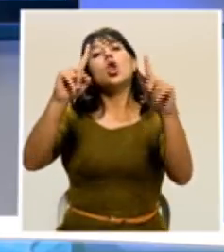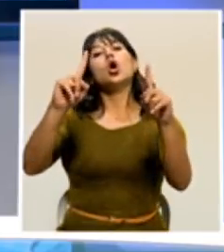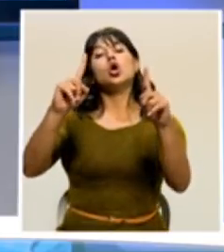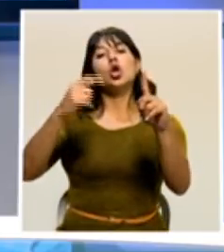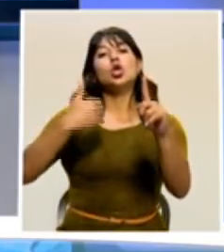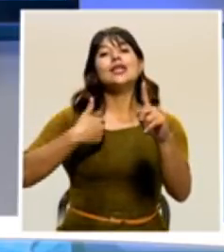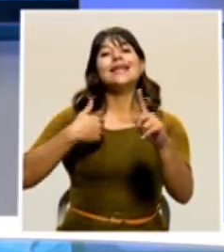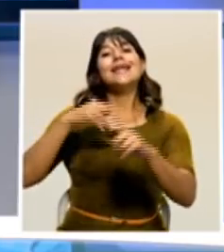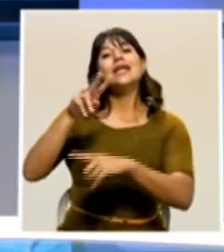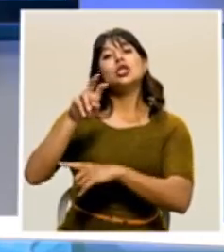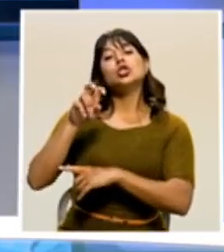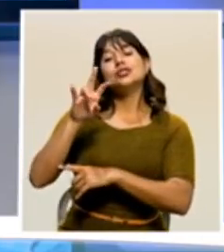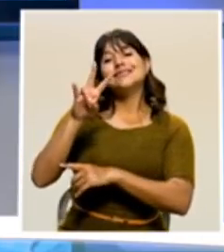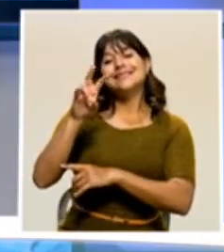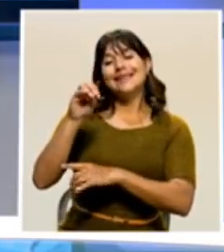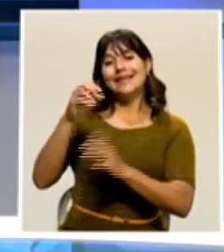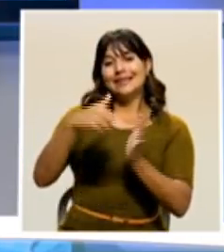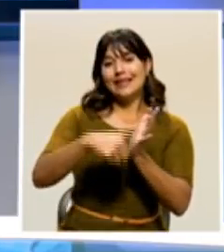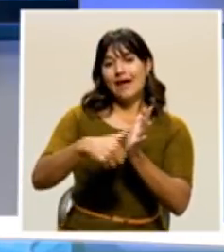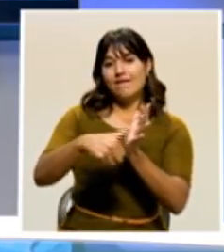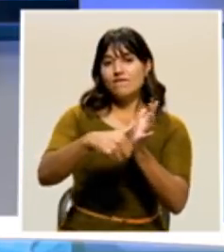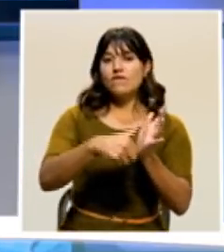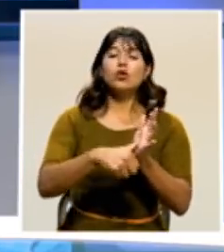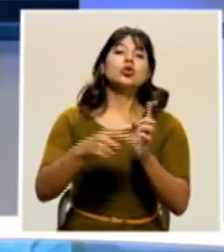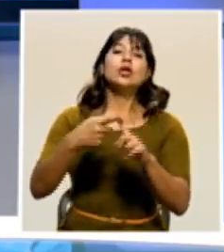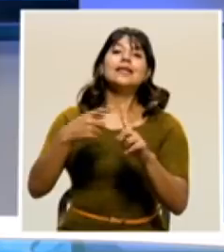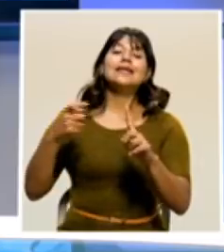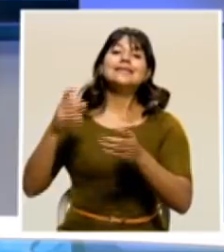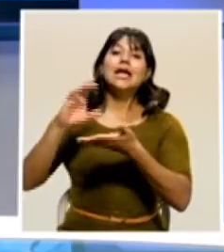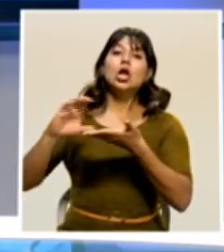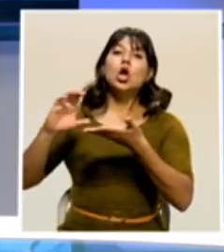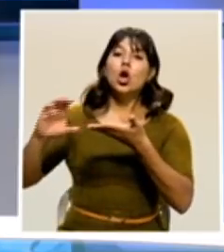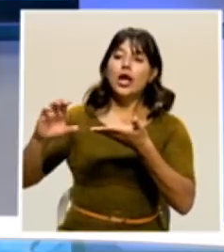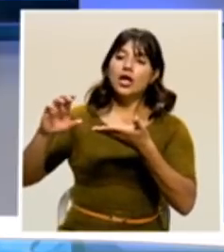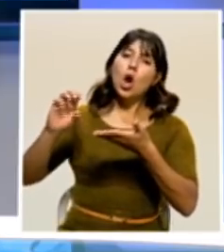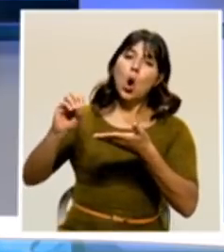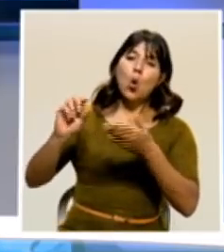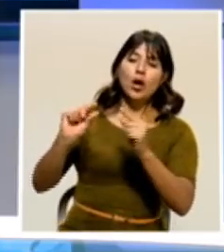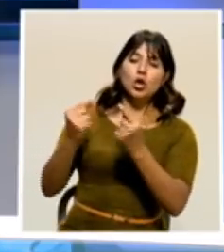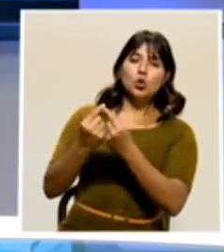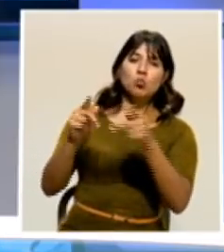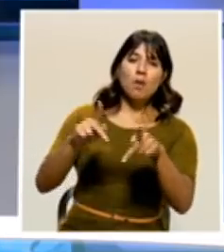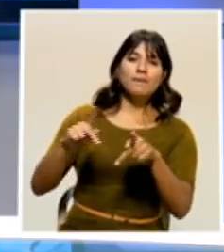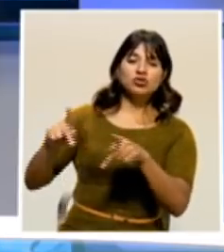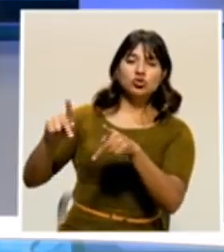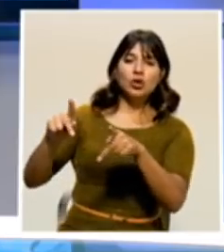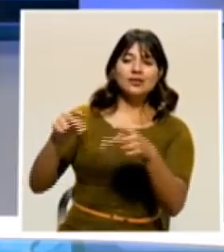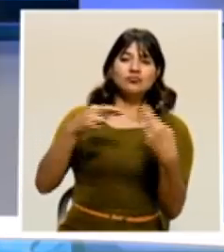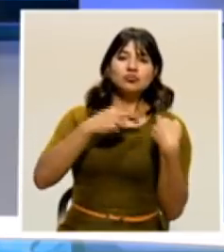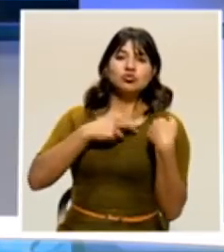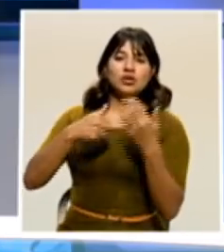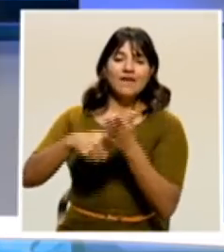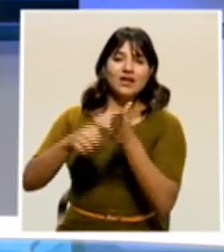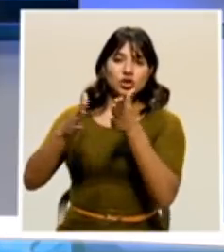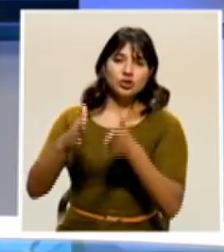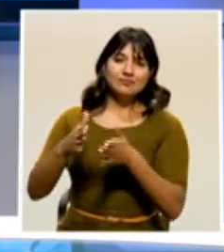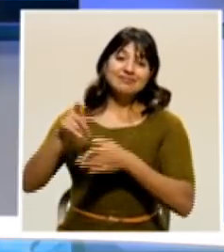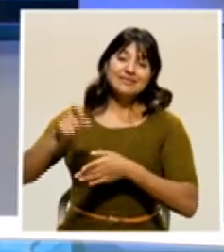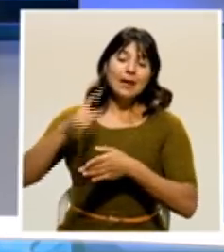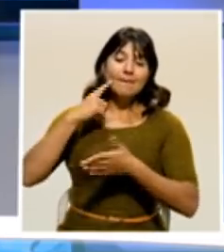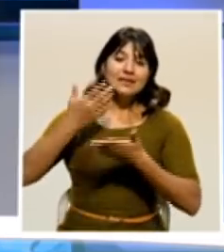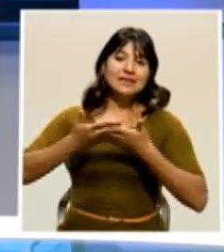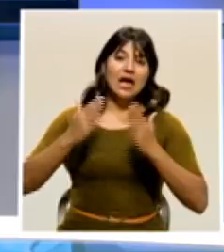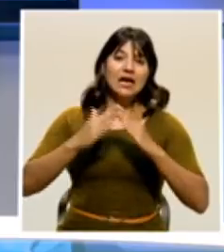los 270 votos del colegio electoral que se necesitan para llegar a la Casa Blanca. ¿Cómo son